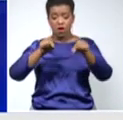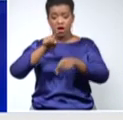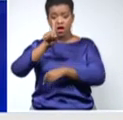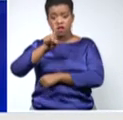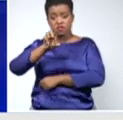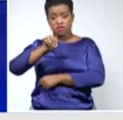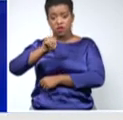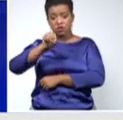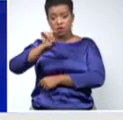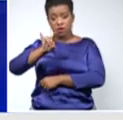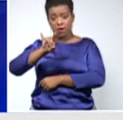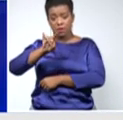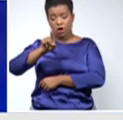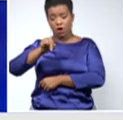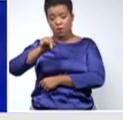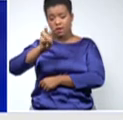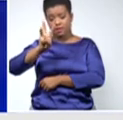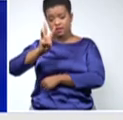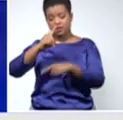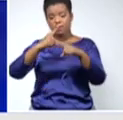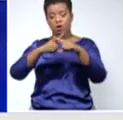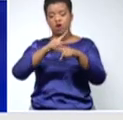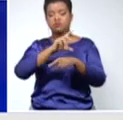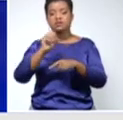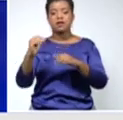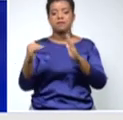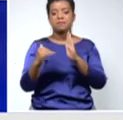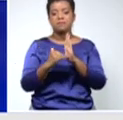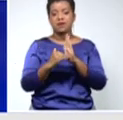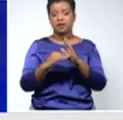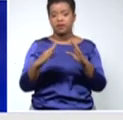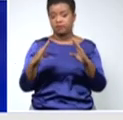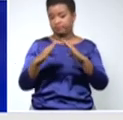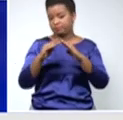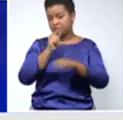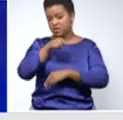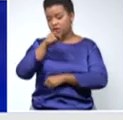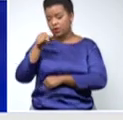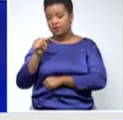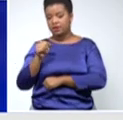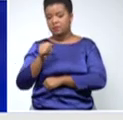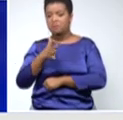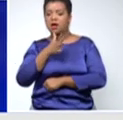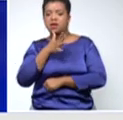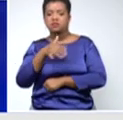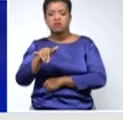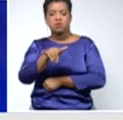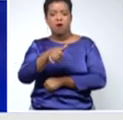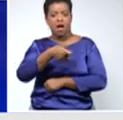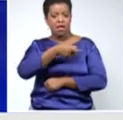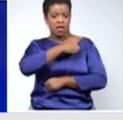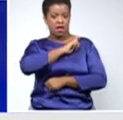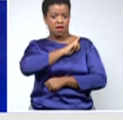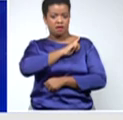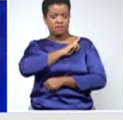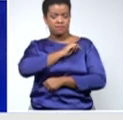109,3 por 100.000 habitantes, se mantiene similar al día anterior. La Habana